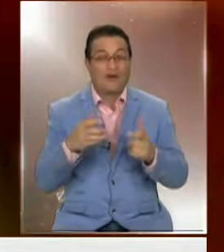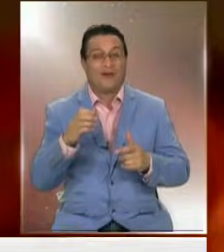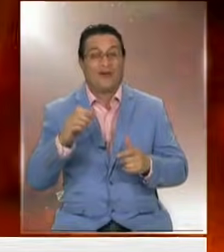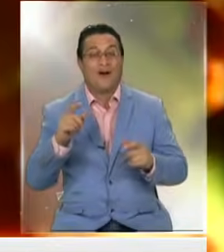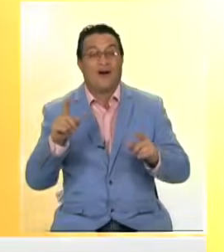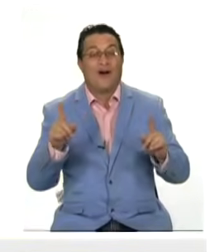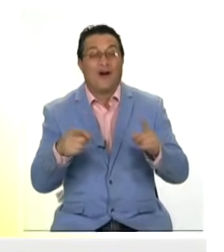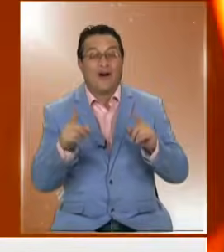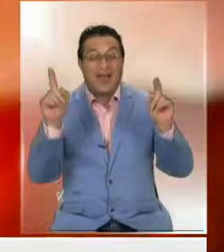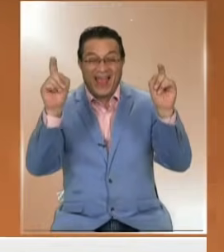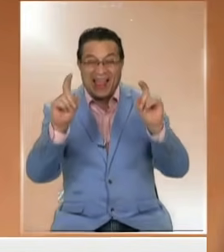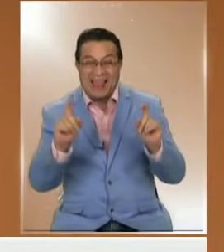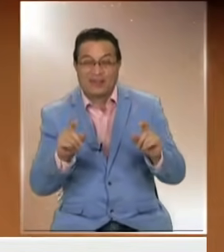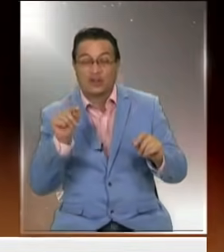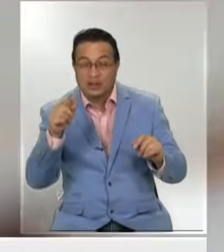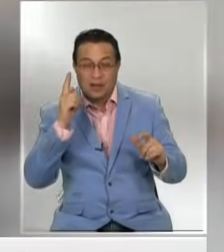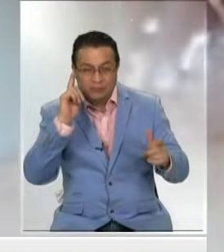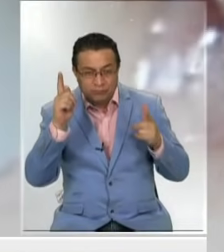contaba.